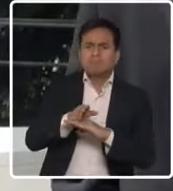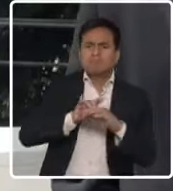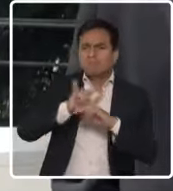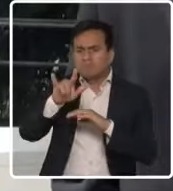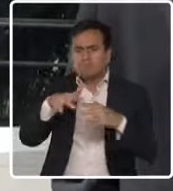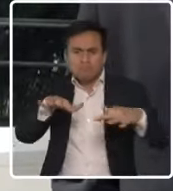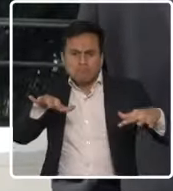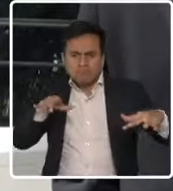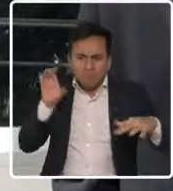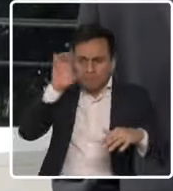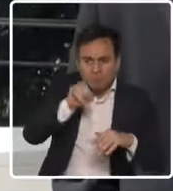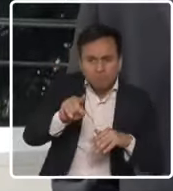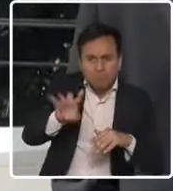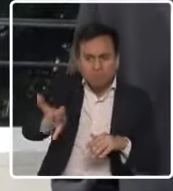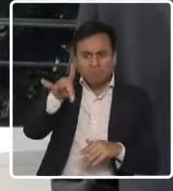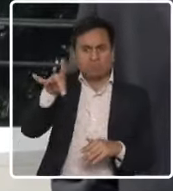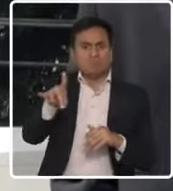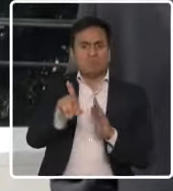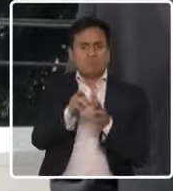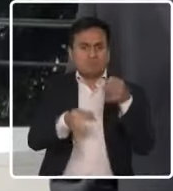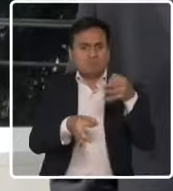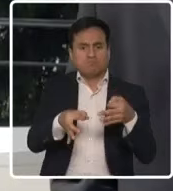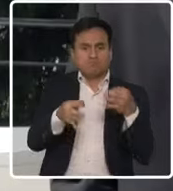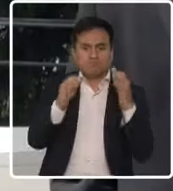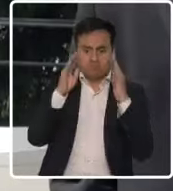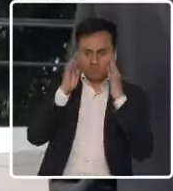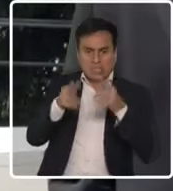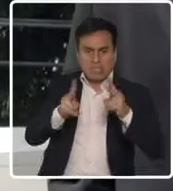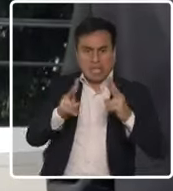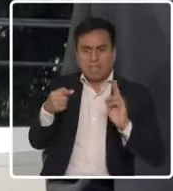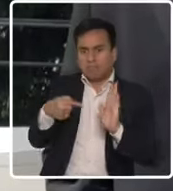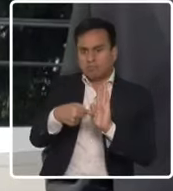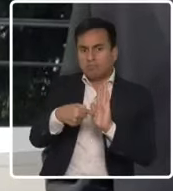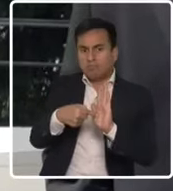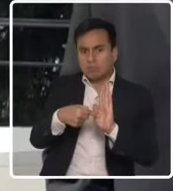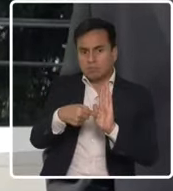paradero, para que respondan ante la ley y el derecho. Y